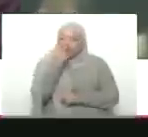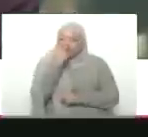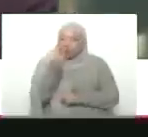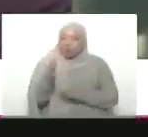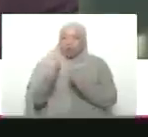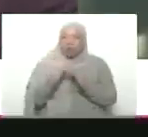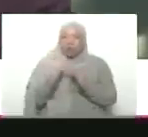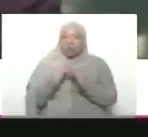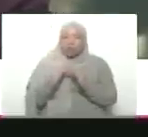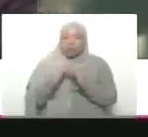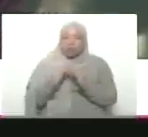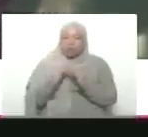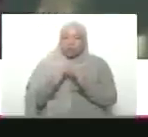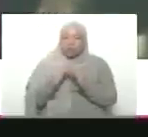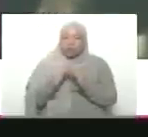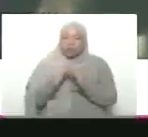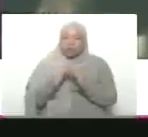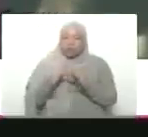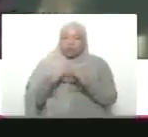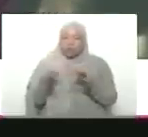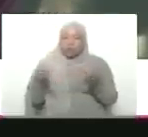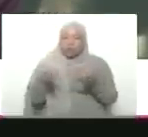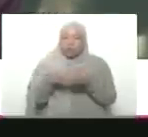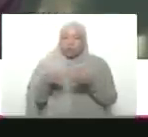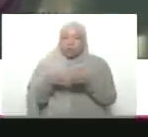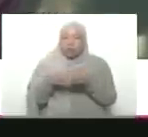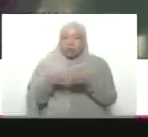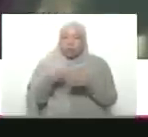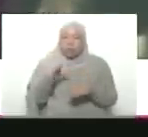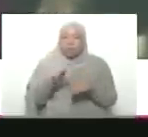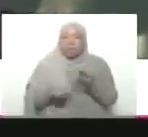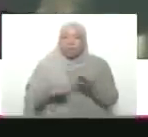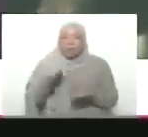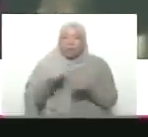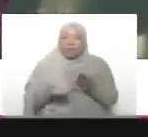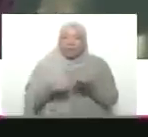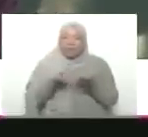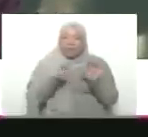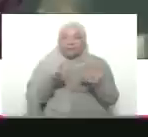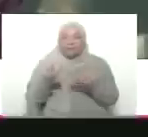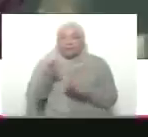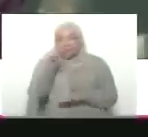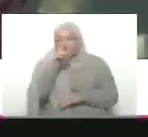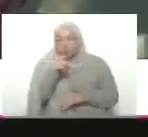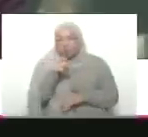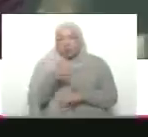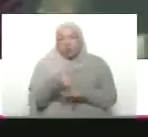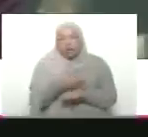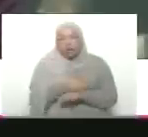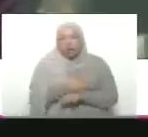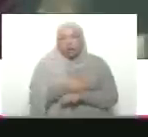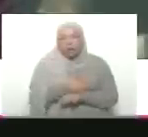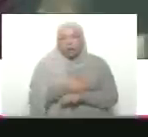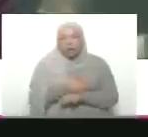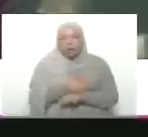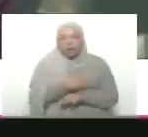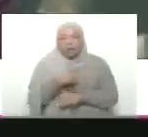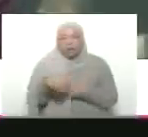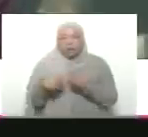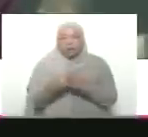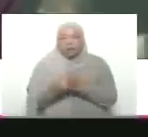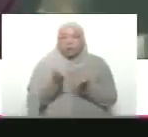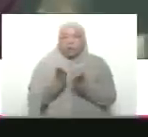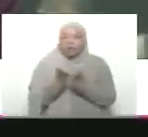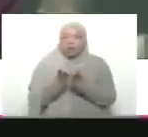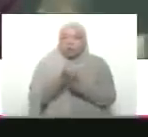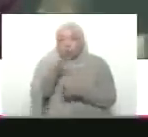su casa y completamos con el grupo madera en el año 79 80 antes del accidente completamos las clases por